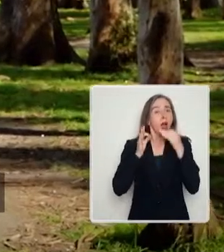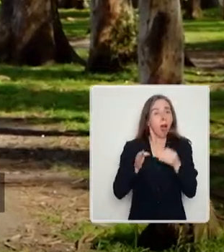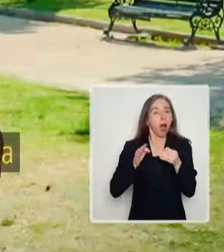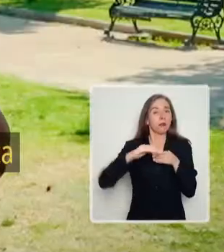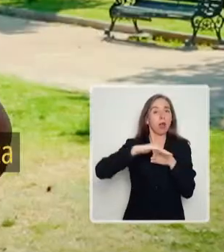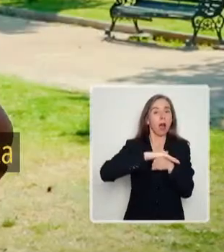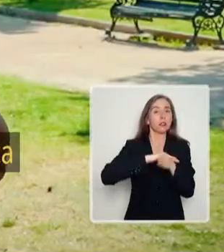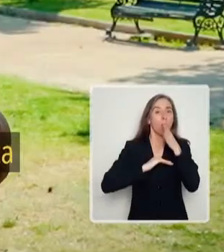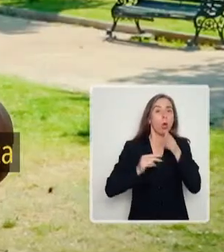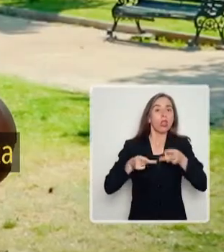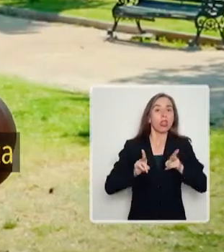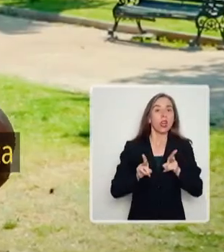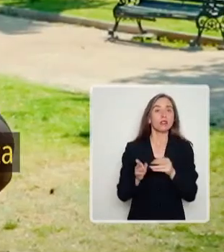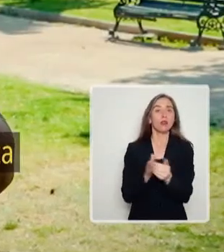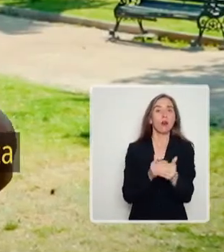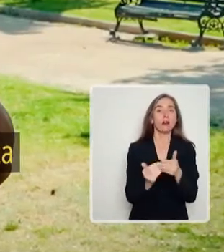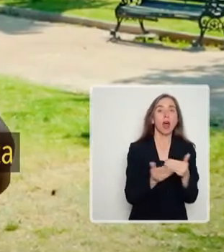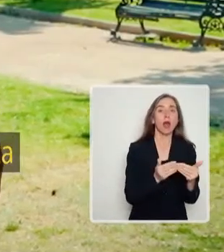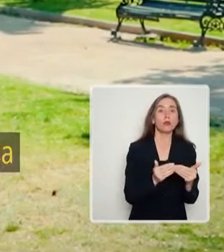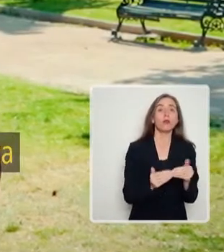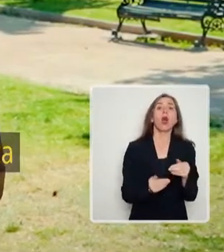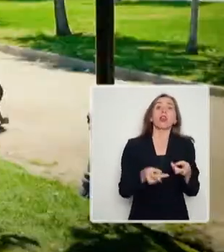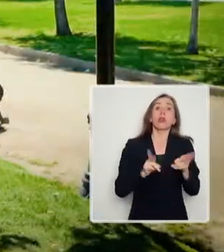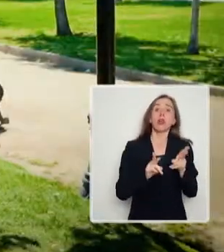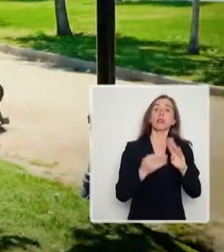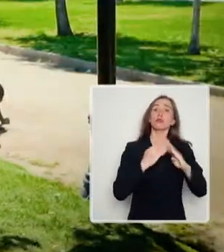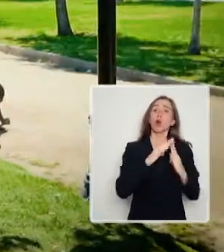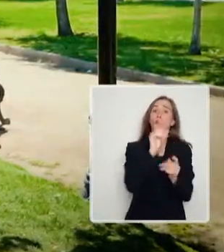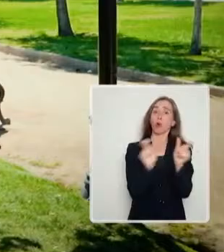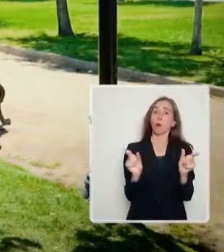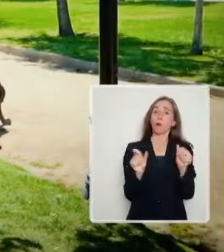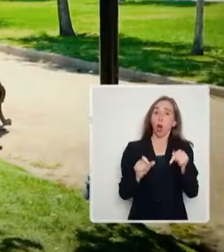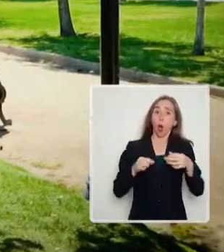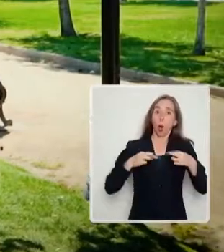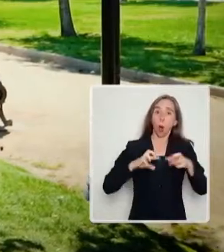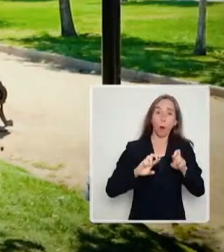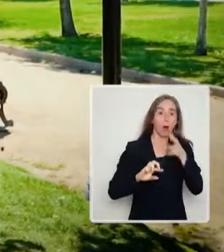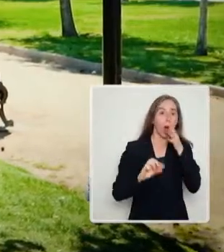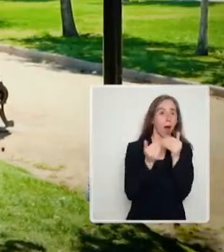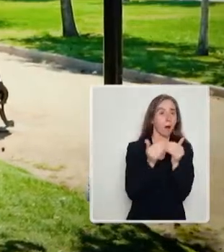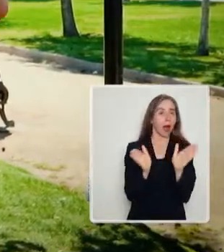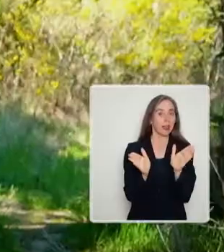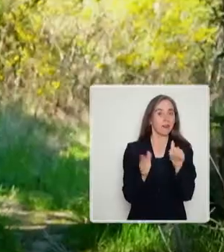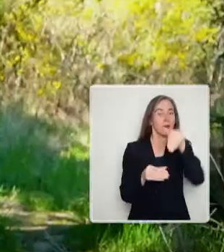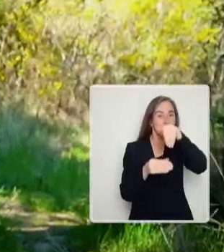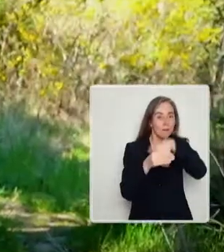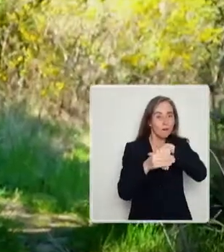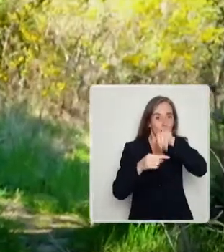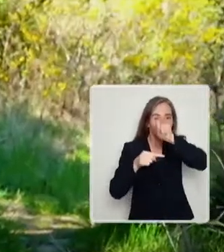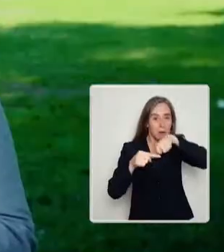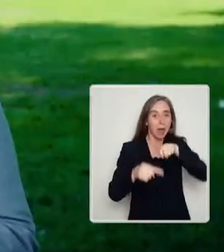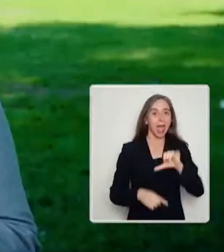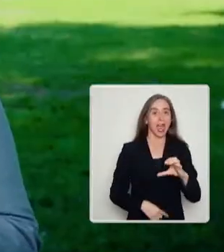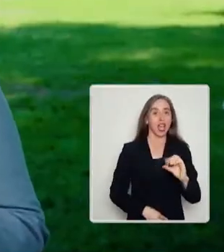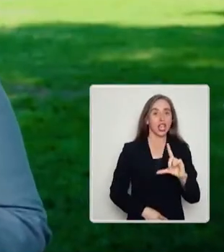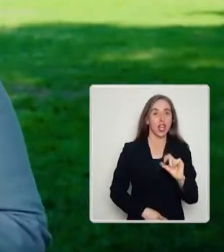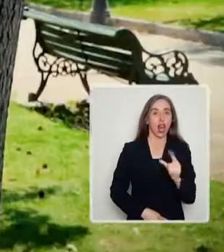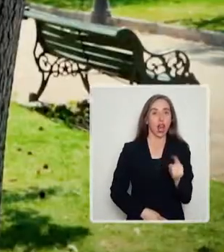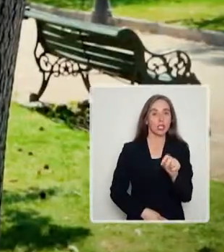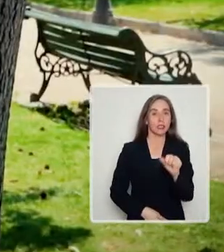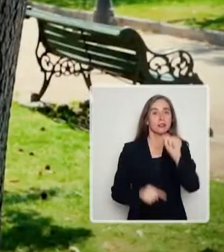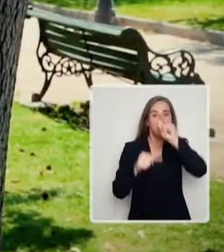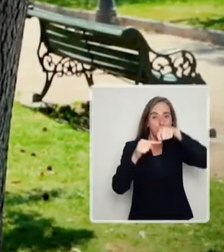al agua como un derecho para la naturaleza y las comunidades hoy tenemos la oportunidad de liberar el agua puede ecologista vota